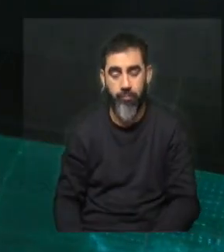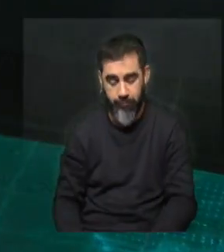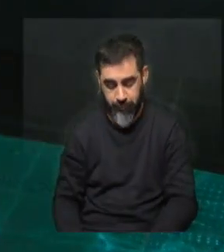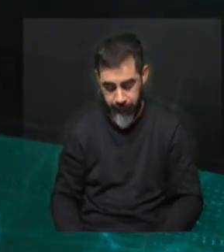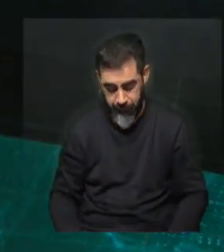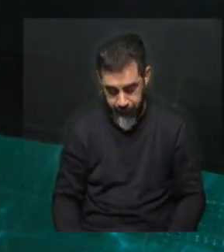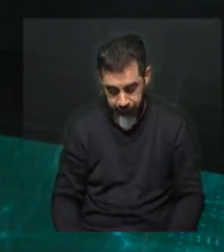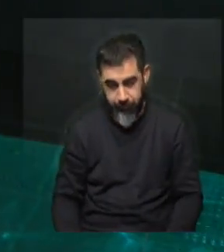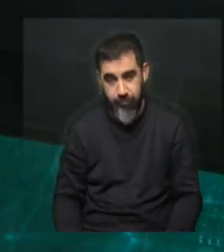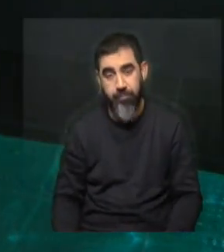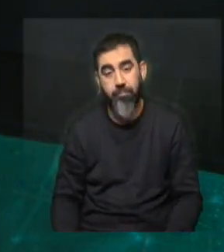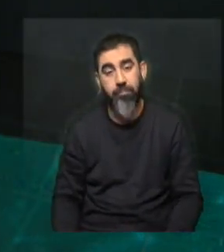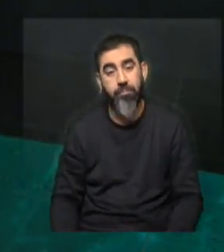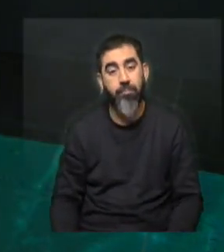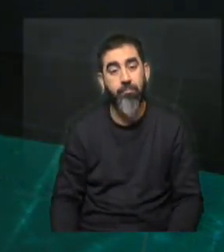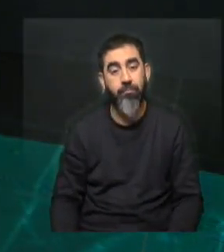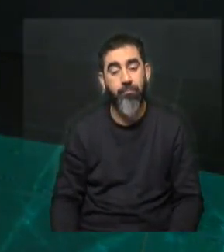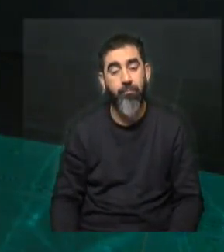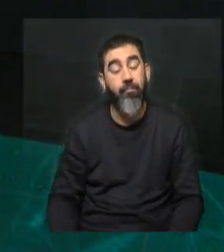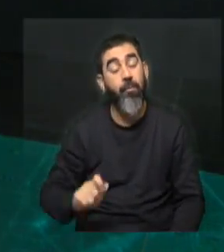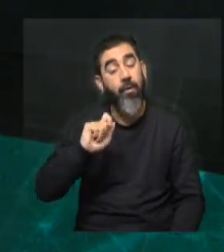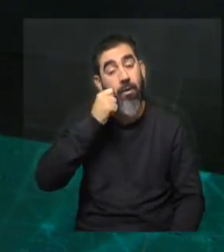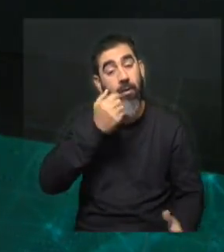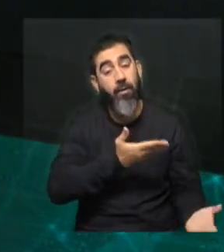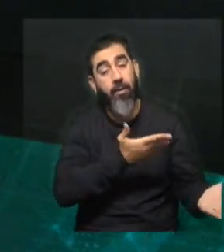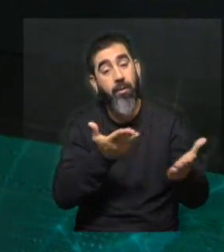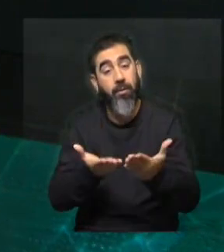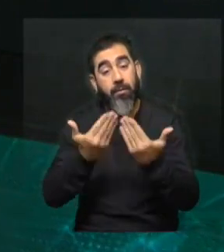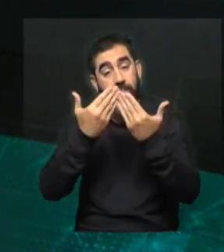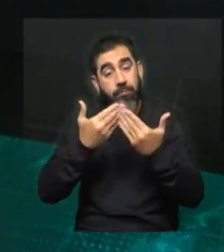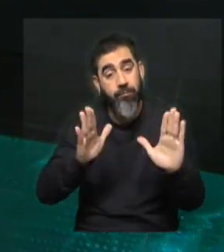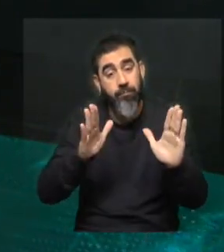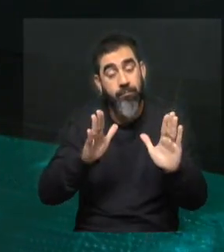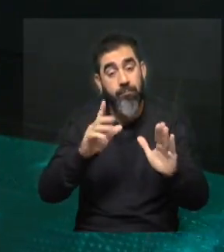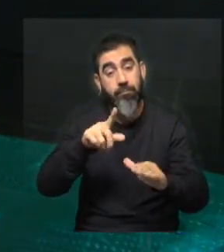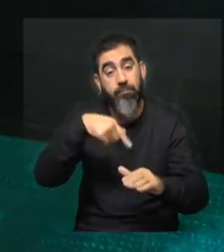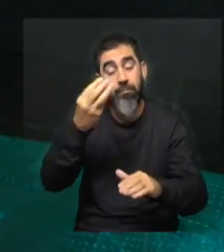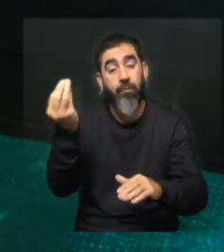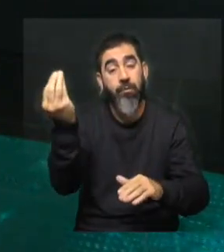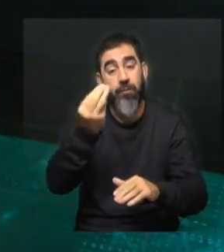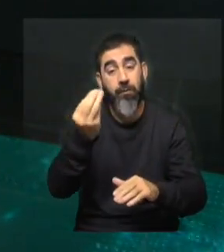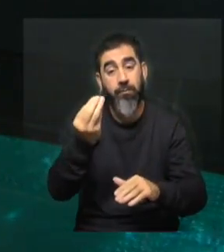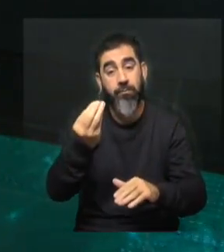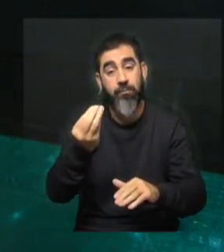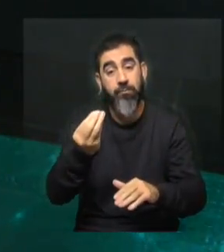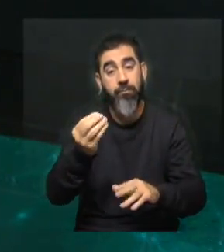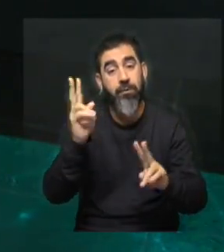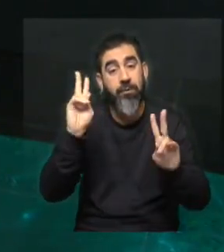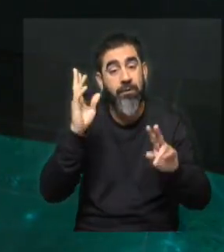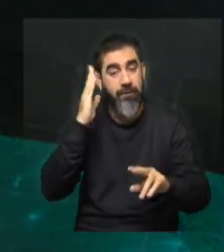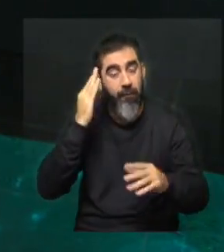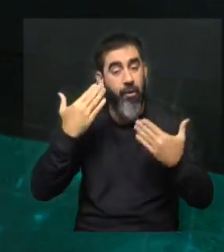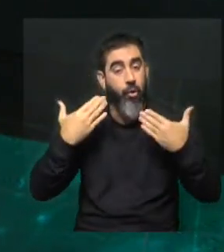Cerro cerdito eh se estrena como decía Eduardo el próximo sábado así que bueno